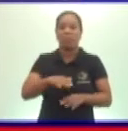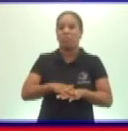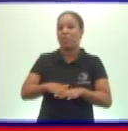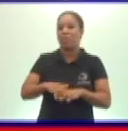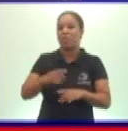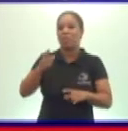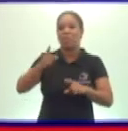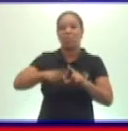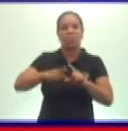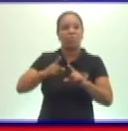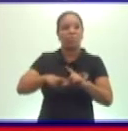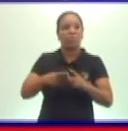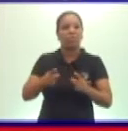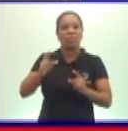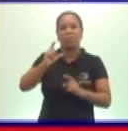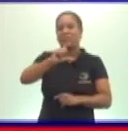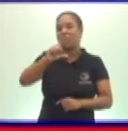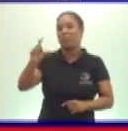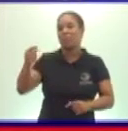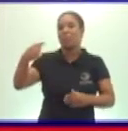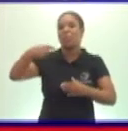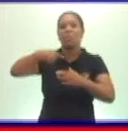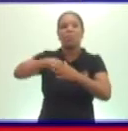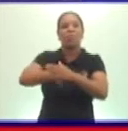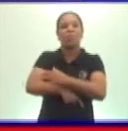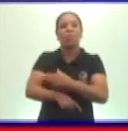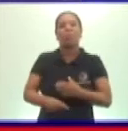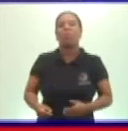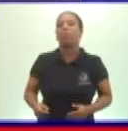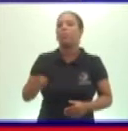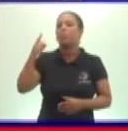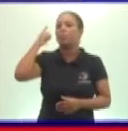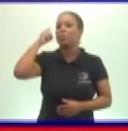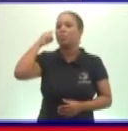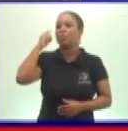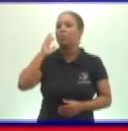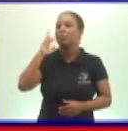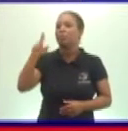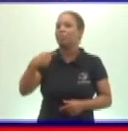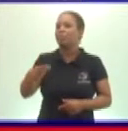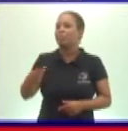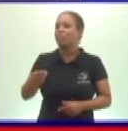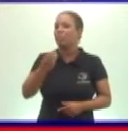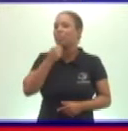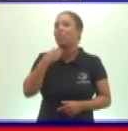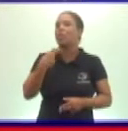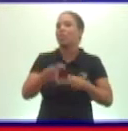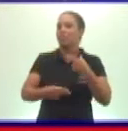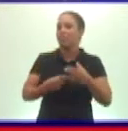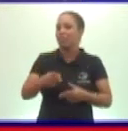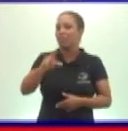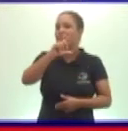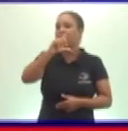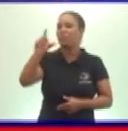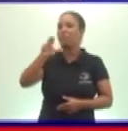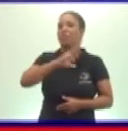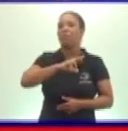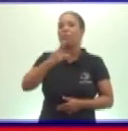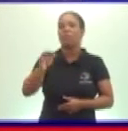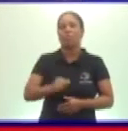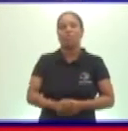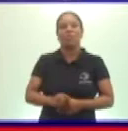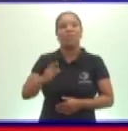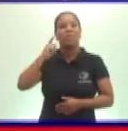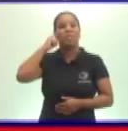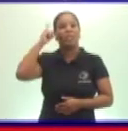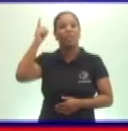conocimientos teóricos y el profundo conocimiento de la realidad se pudiera ir creando una teoría revolucionaria. Es decir, la ideología de la